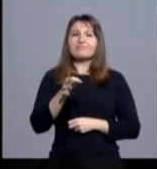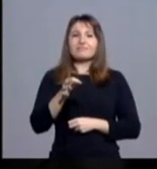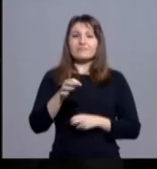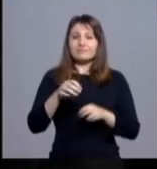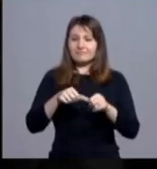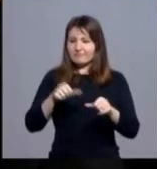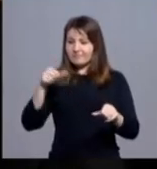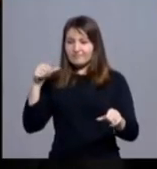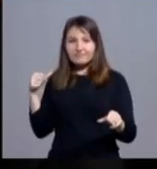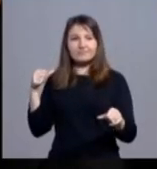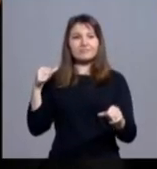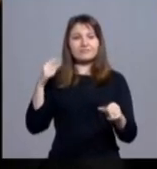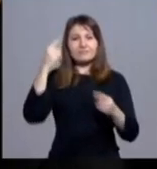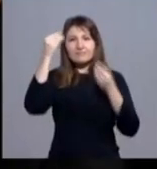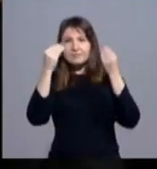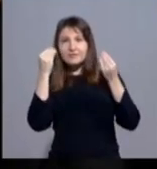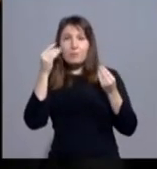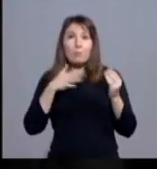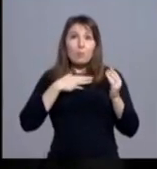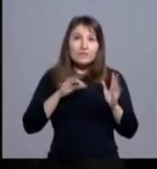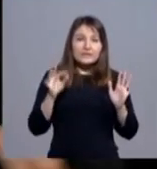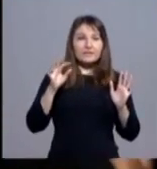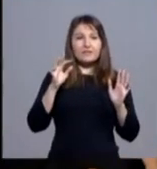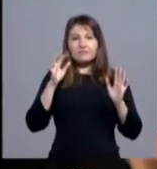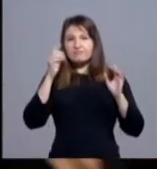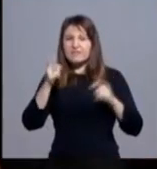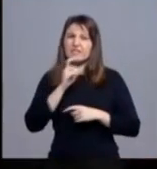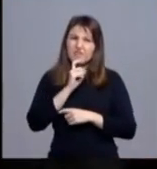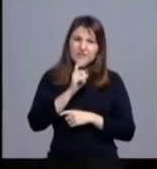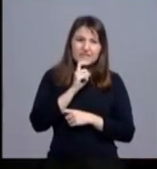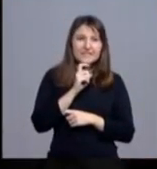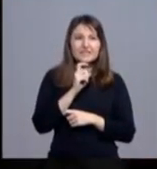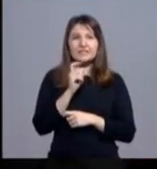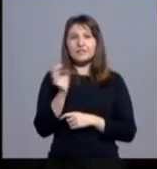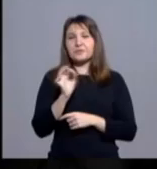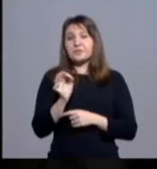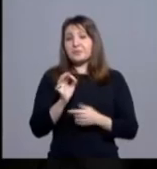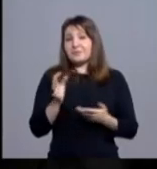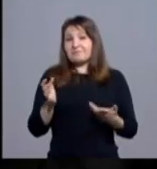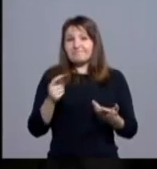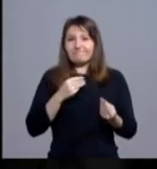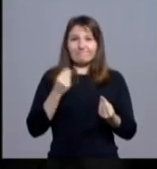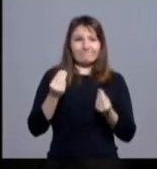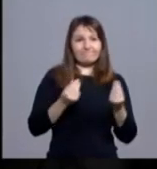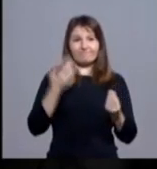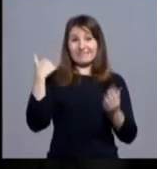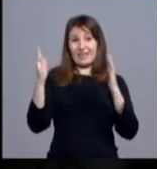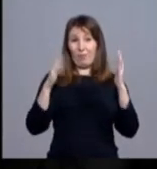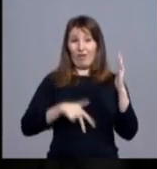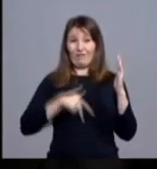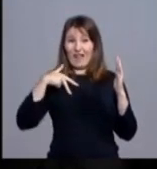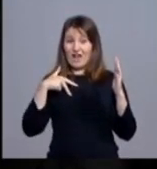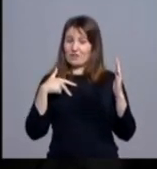lo que habíamos pensado que podía ser difícil, porque en definitiva el general Franco nos